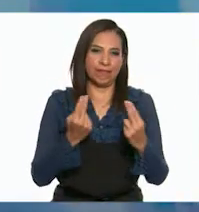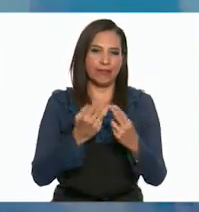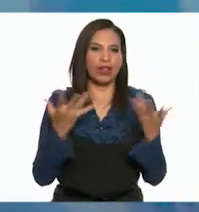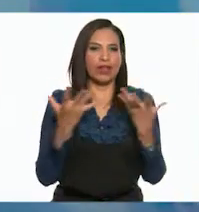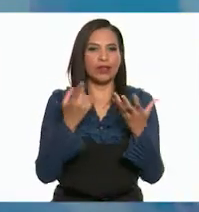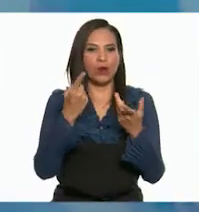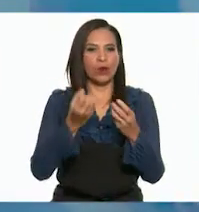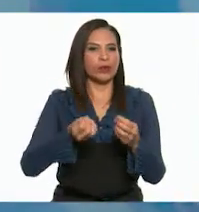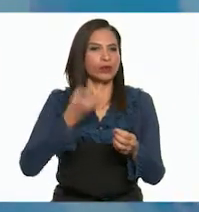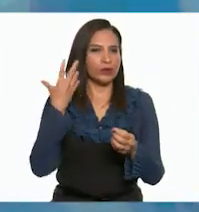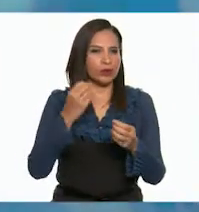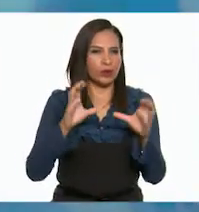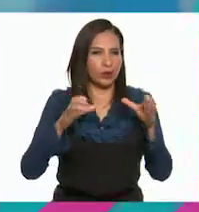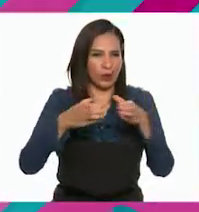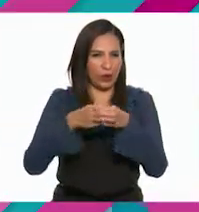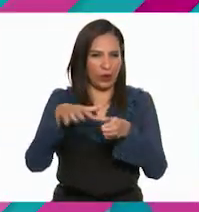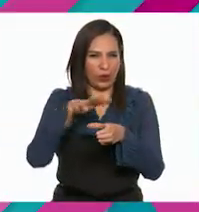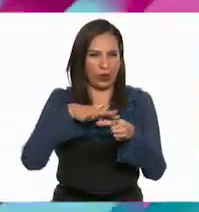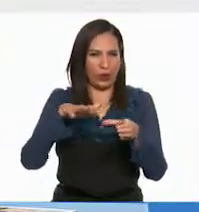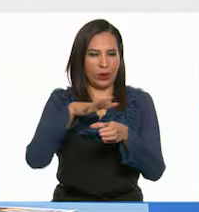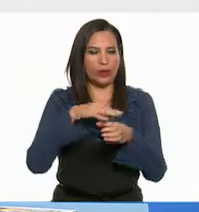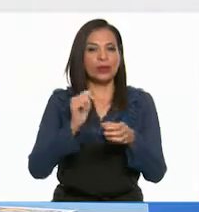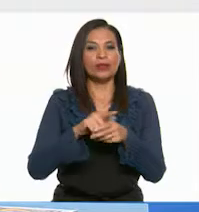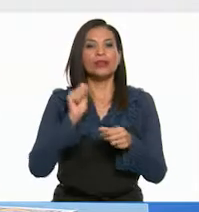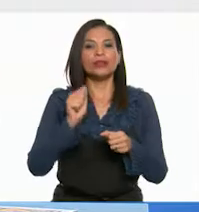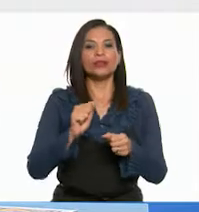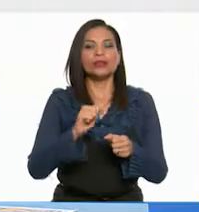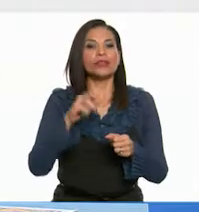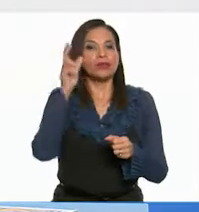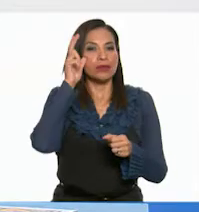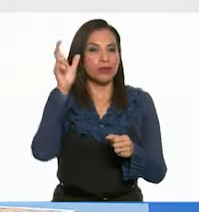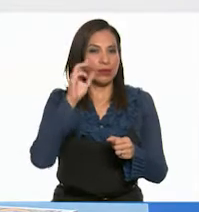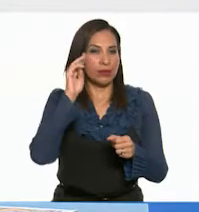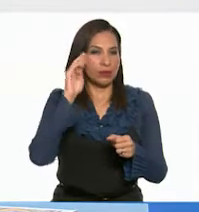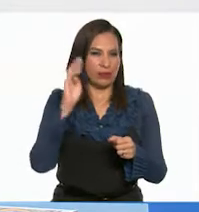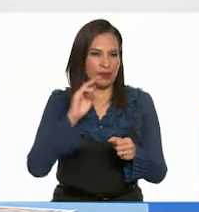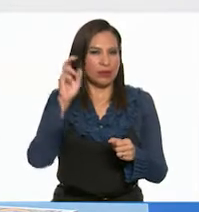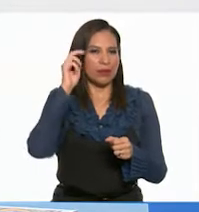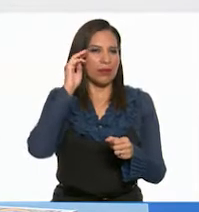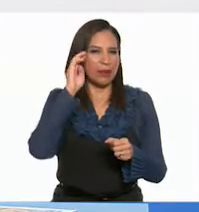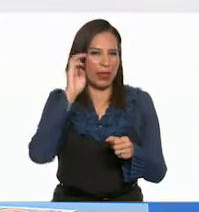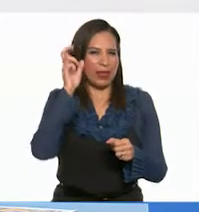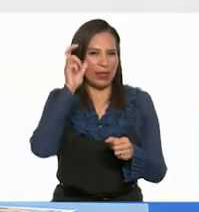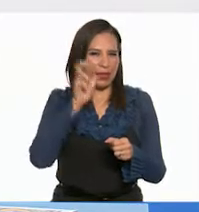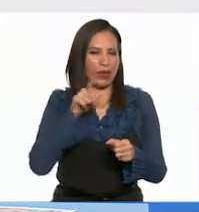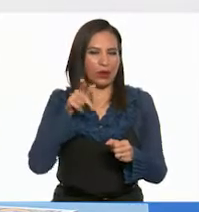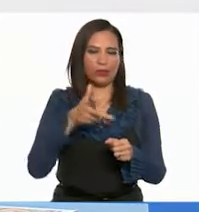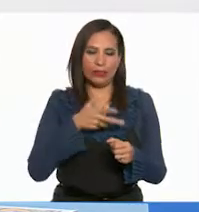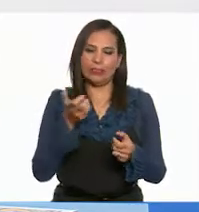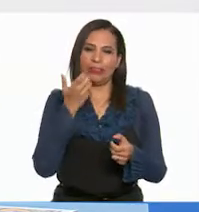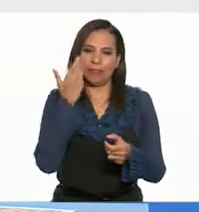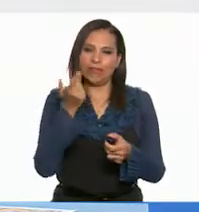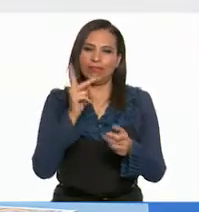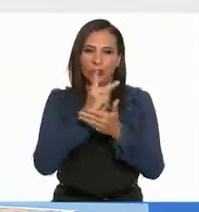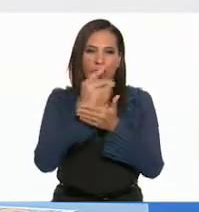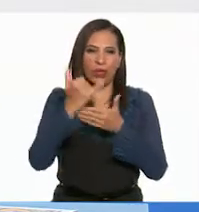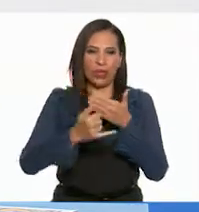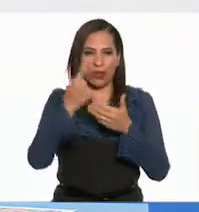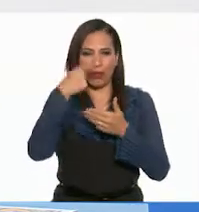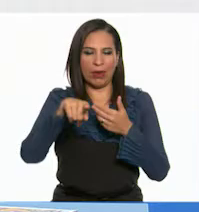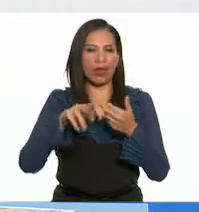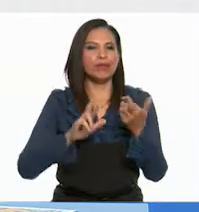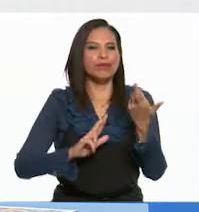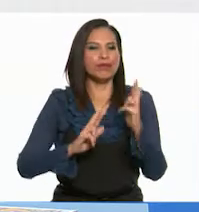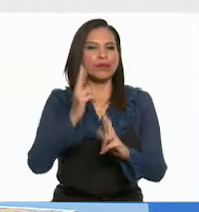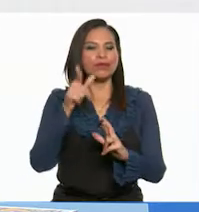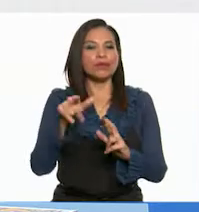formar un congreso. Sin duda, Miguel Hidalgo ya tenía un proyecto para la insurgencia, pero cuéntanos, ¿el cura